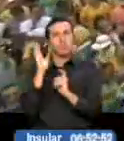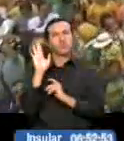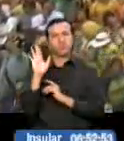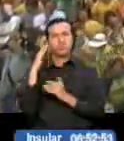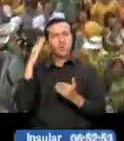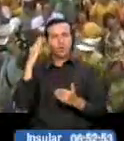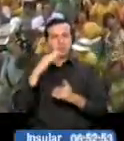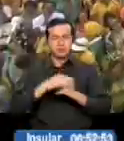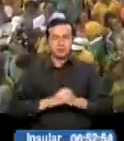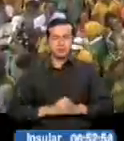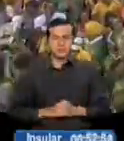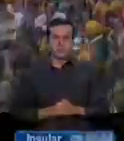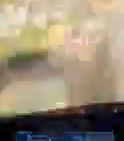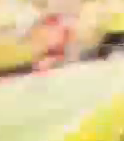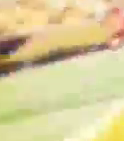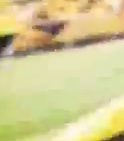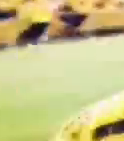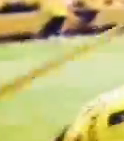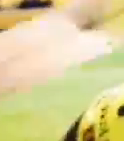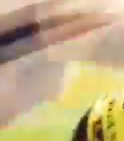Lara, Ecuador TV.